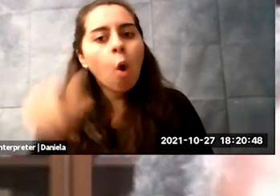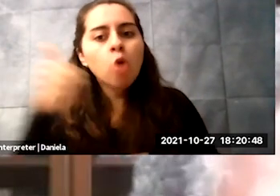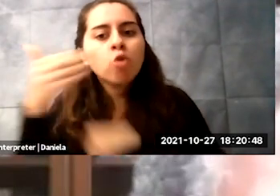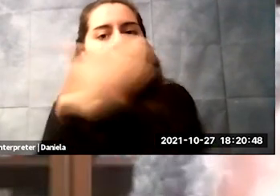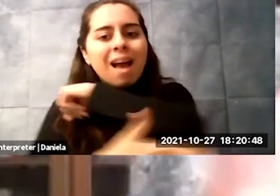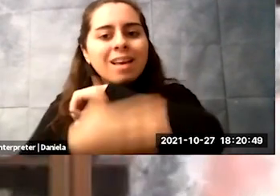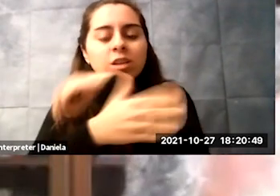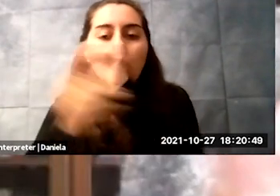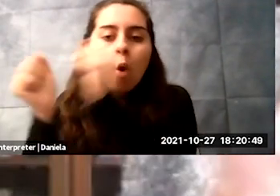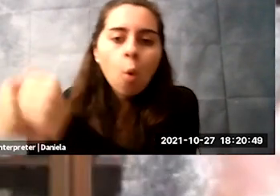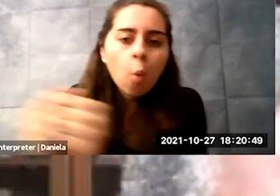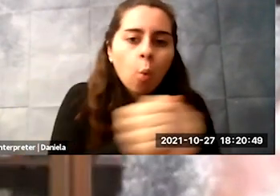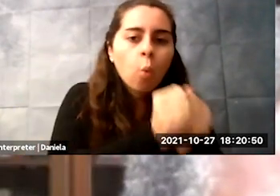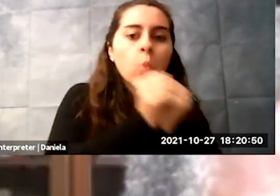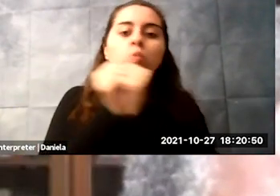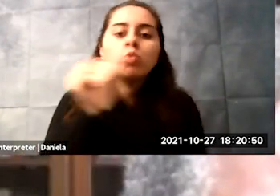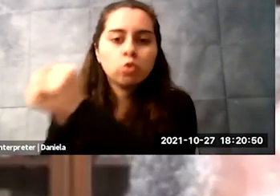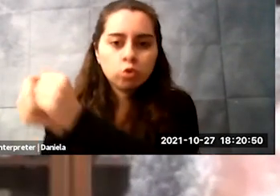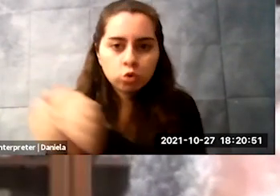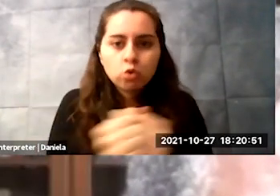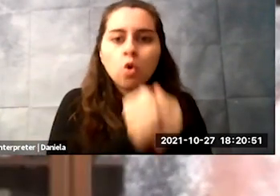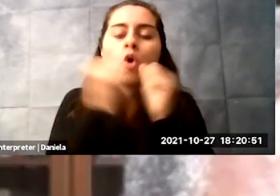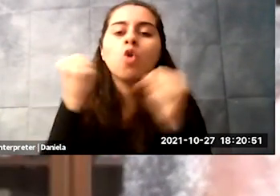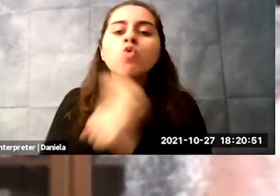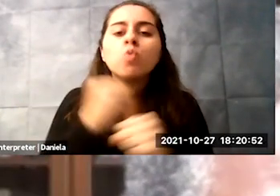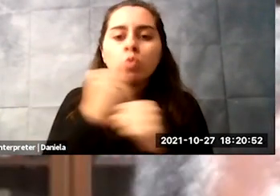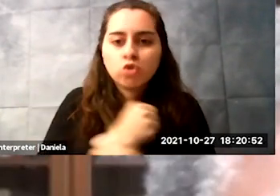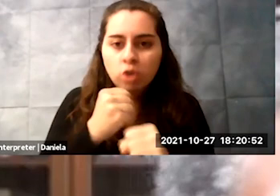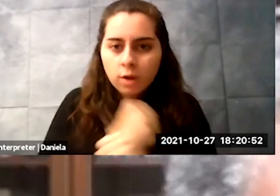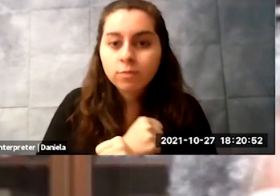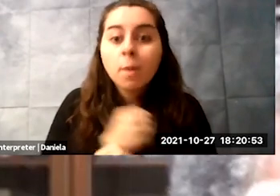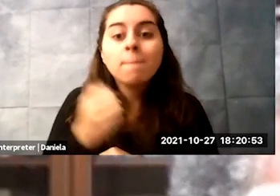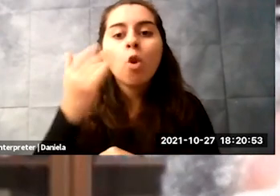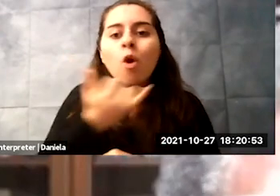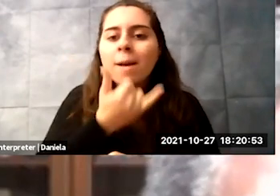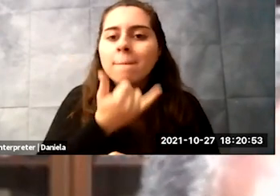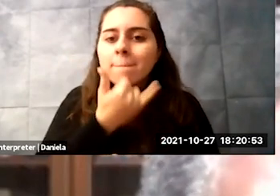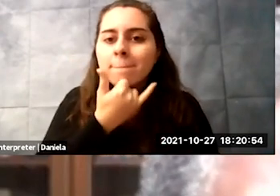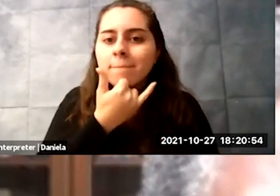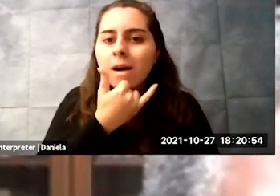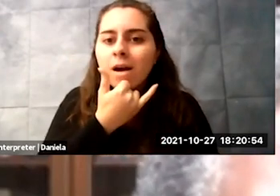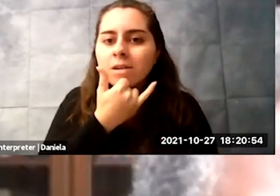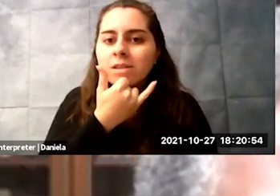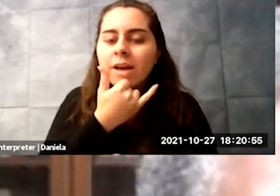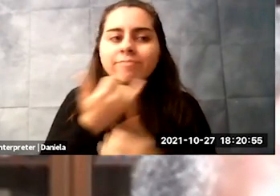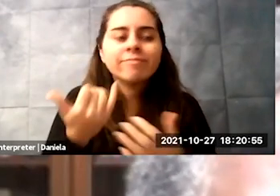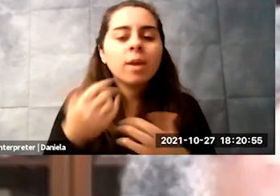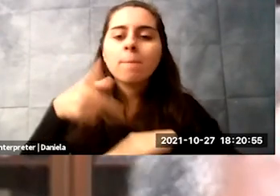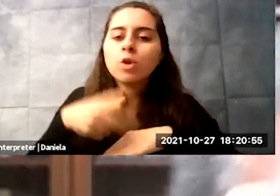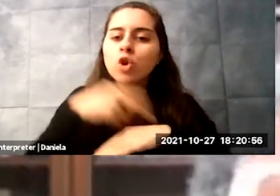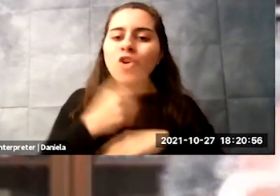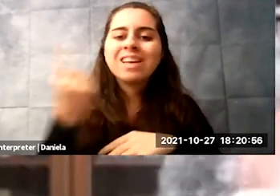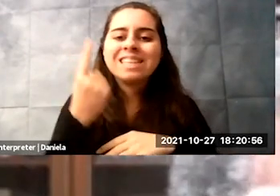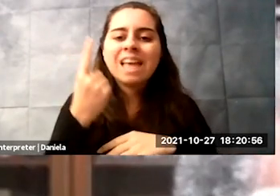de esa manía de exclusión por razón de raza y el no reconocimiento de la afrodescendencia en Puerto Rico. Así que yo creo que por